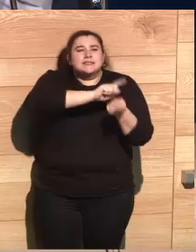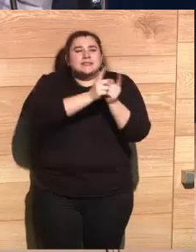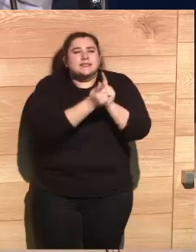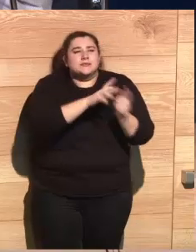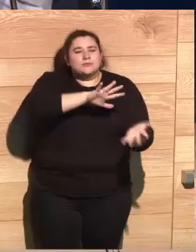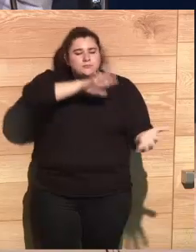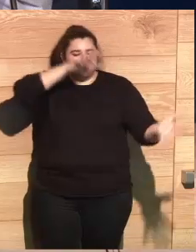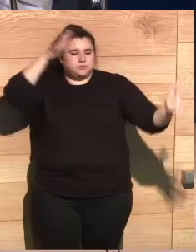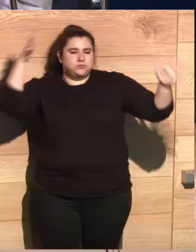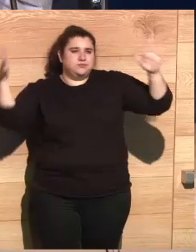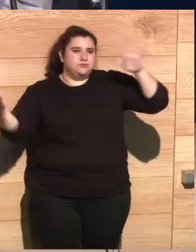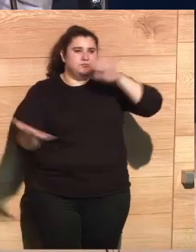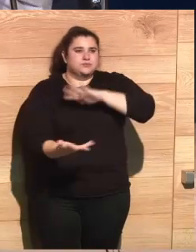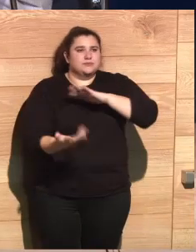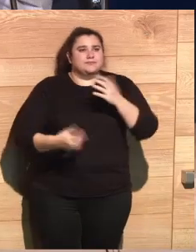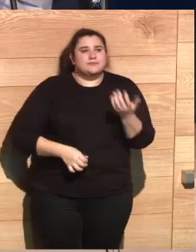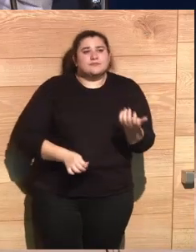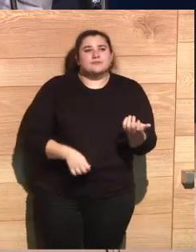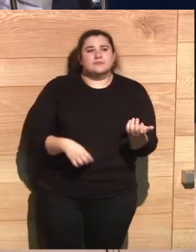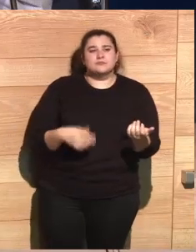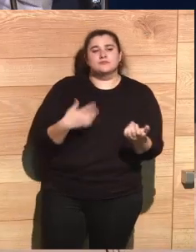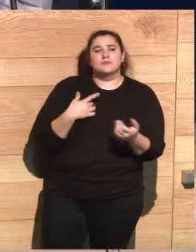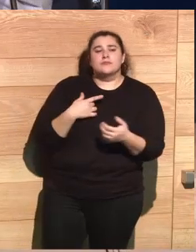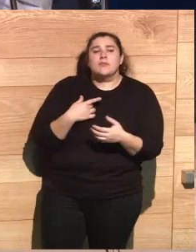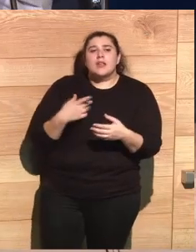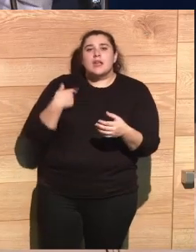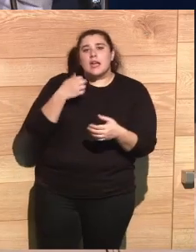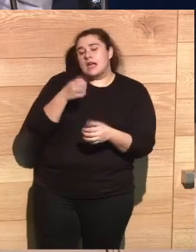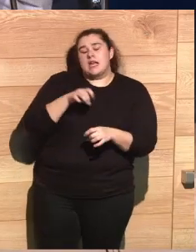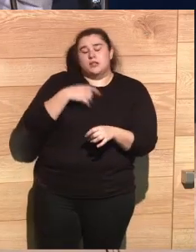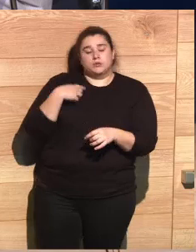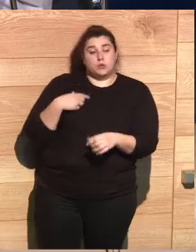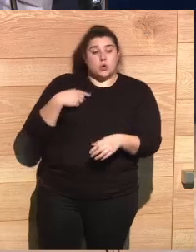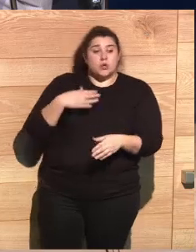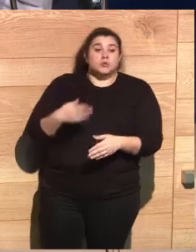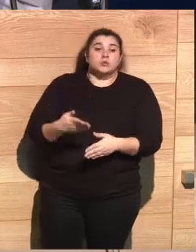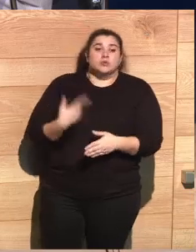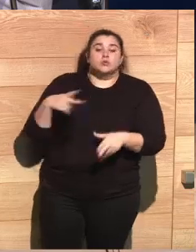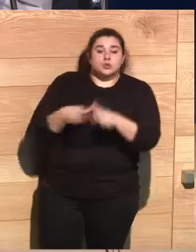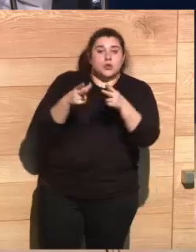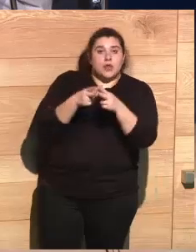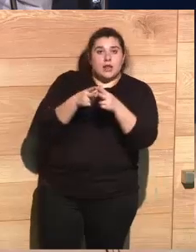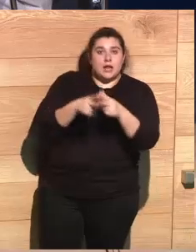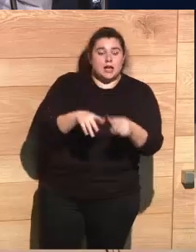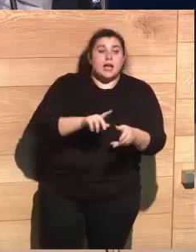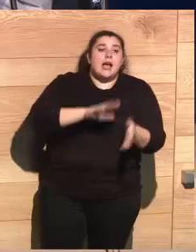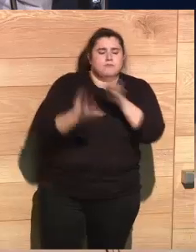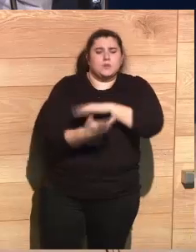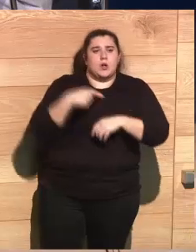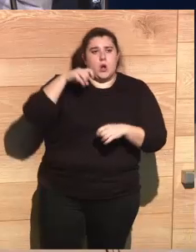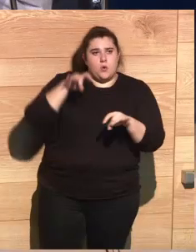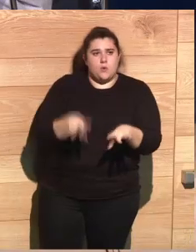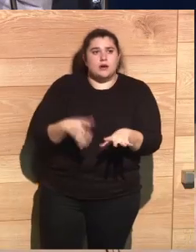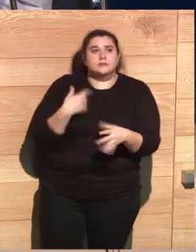sido en realidad el cambio que hemos vivido en nuestra sociedad, ¿no? Que hemos ido de máquinas que tienen un muy